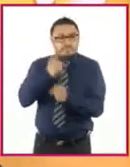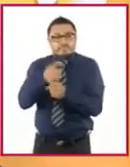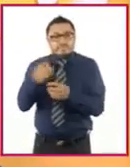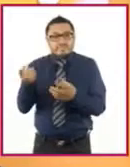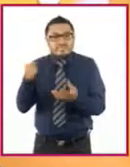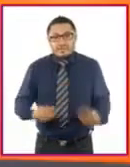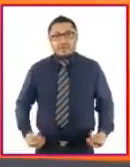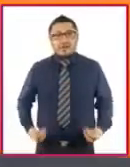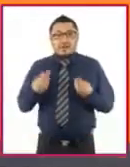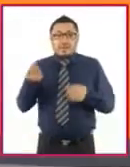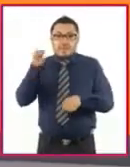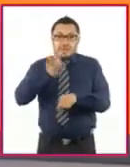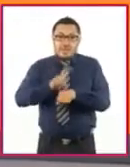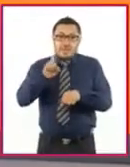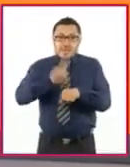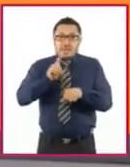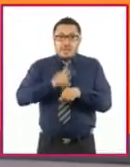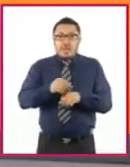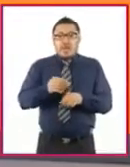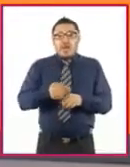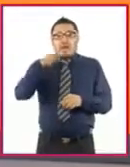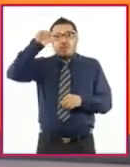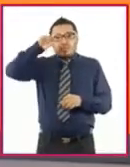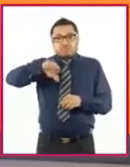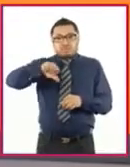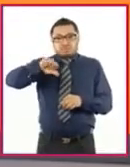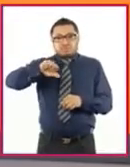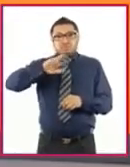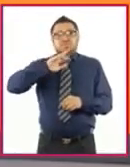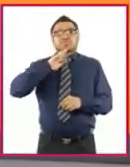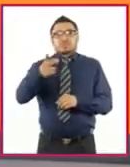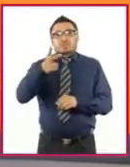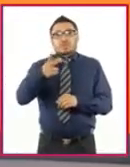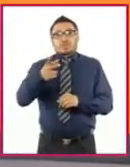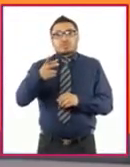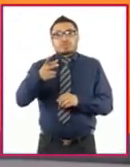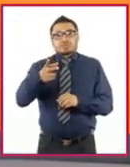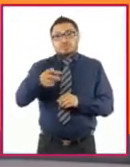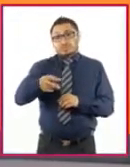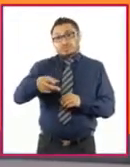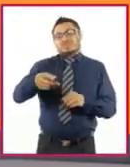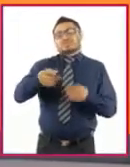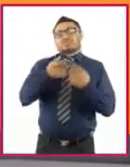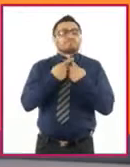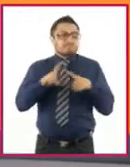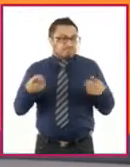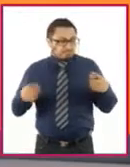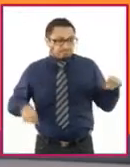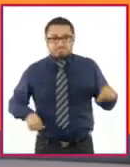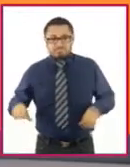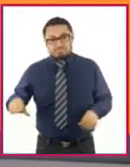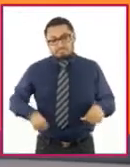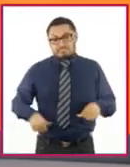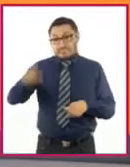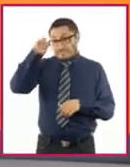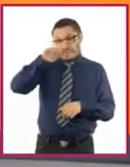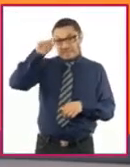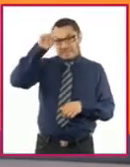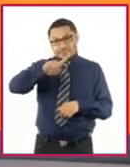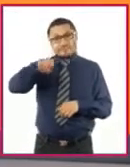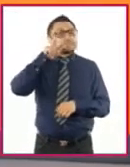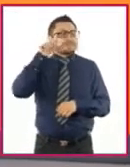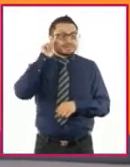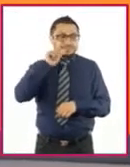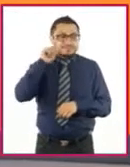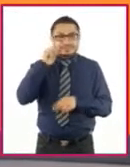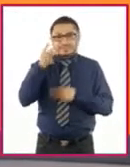cotidiana. Para lograr un mejor desempeño al realizar las actividades, les recomiendo tener siempre